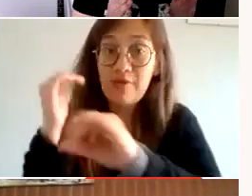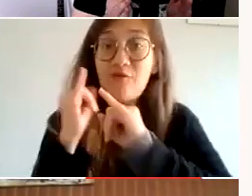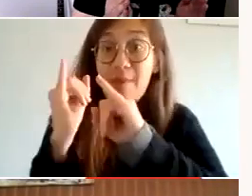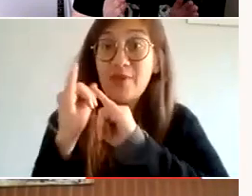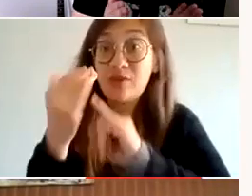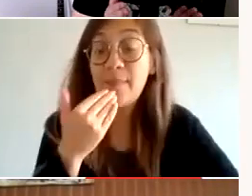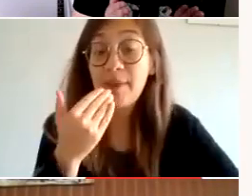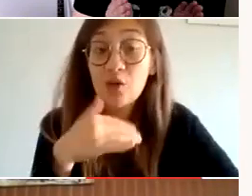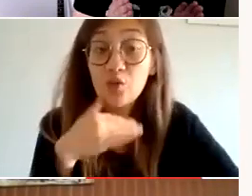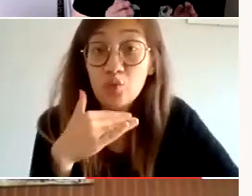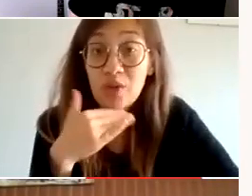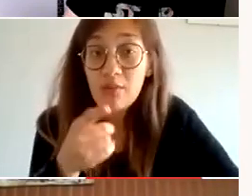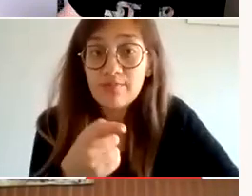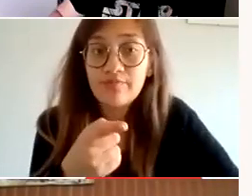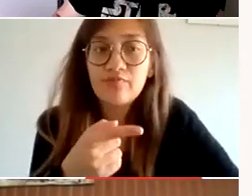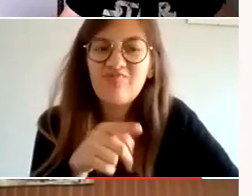todas estas plataformas tienen.